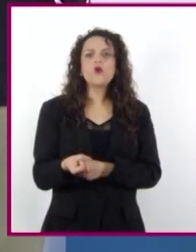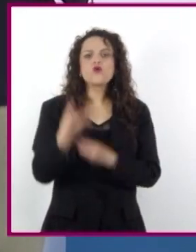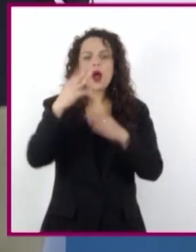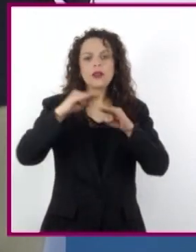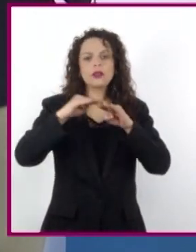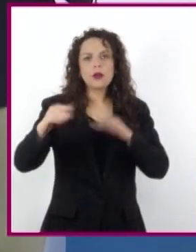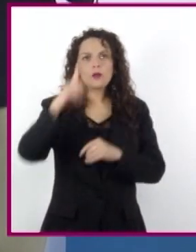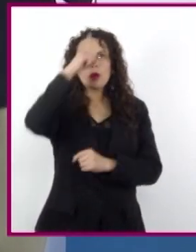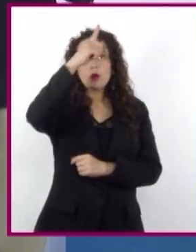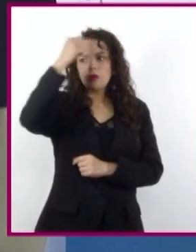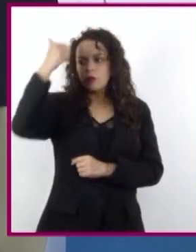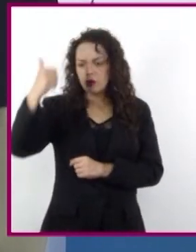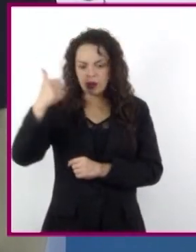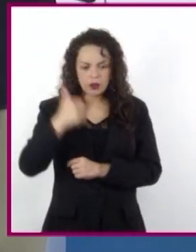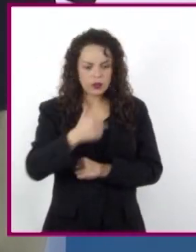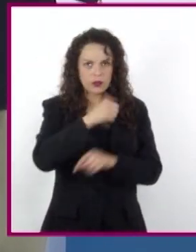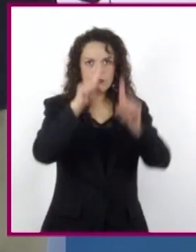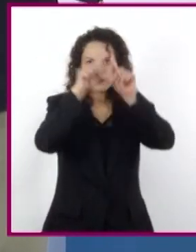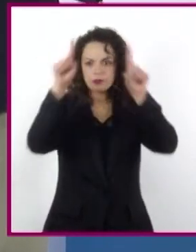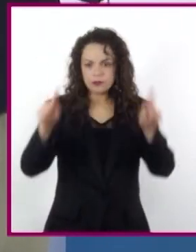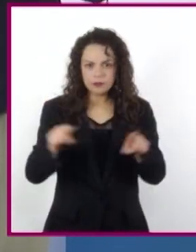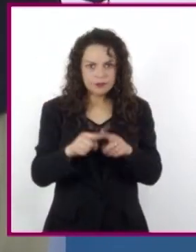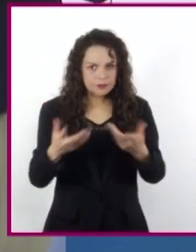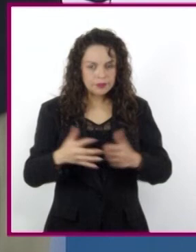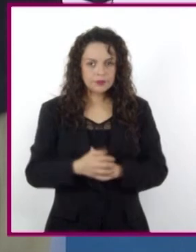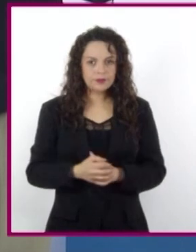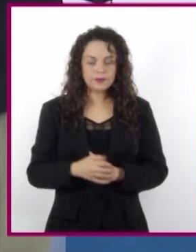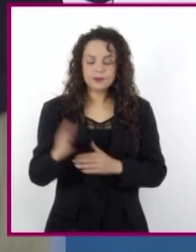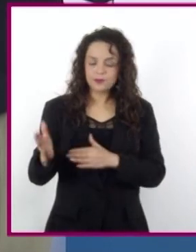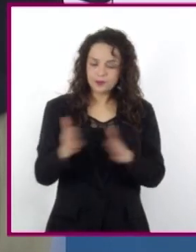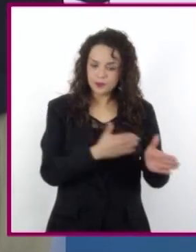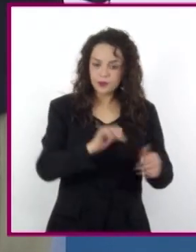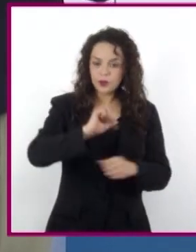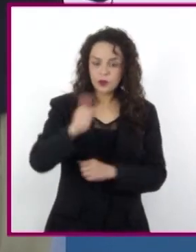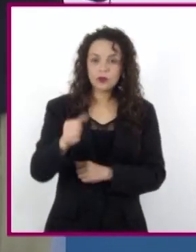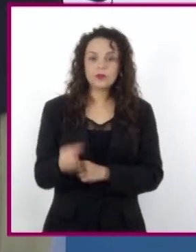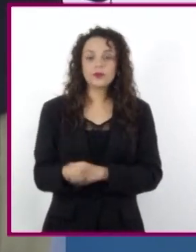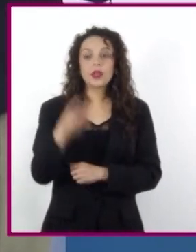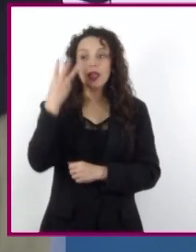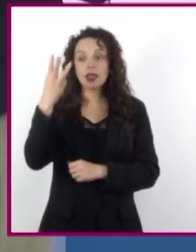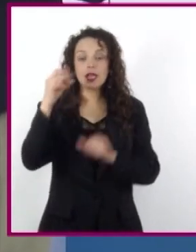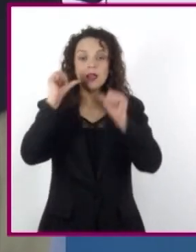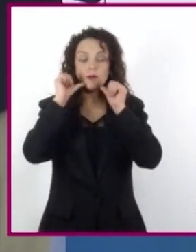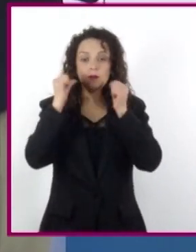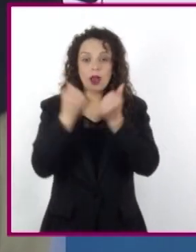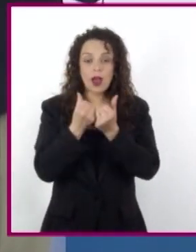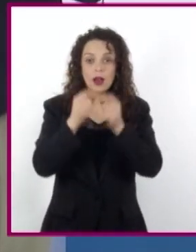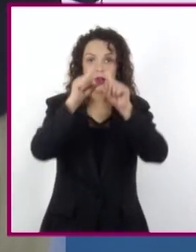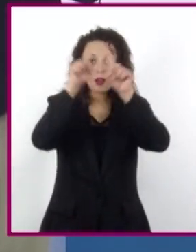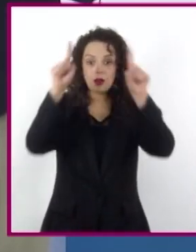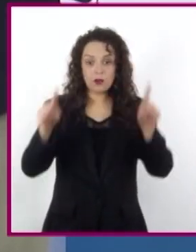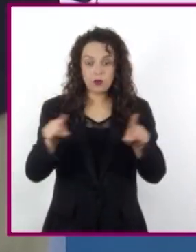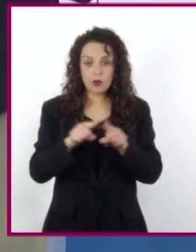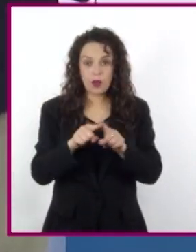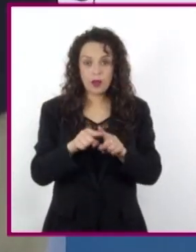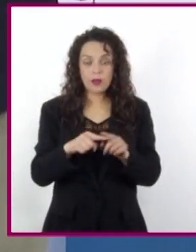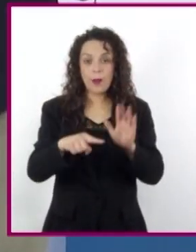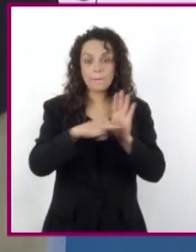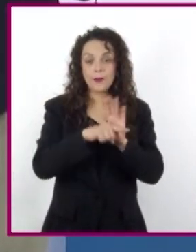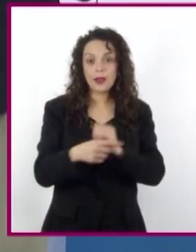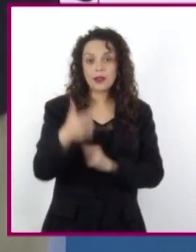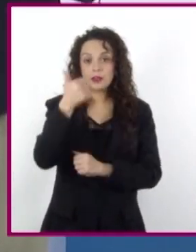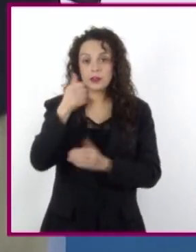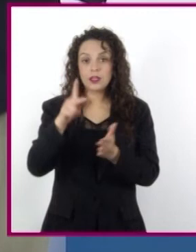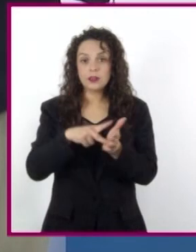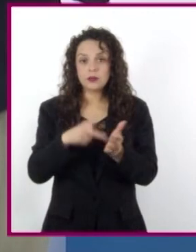cuadrado? 2. El triple del área de un cuadrado menos 6 veces la medida de